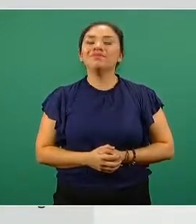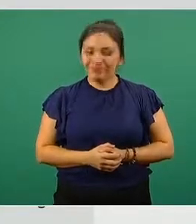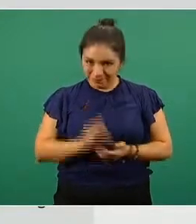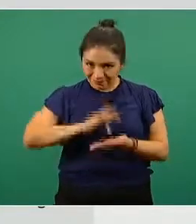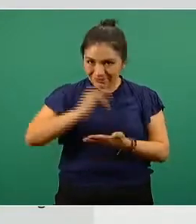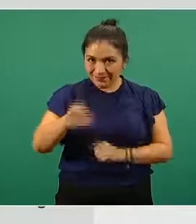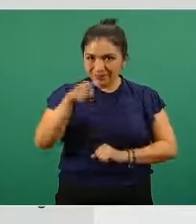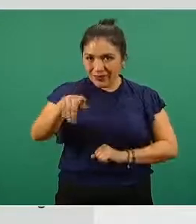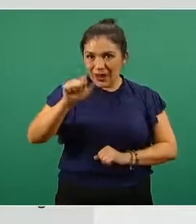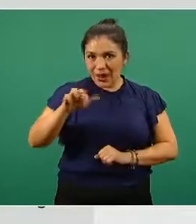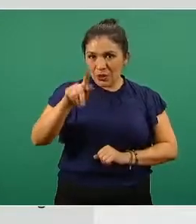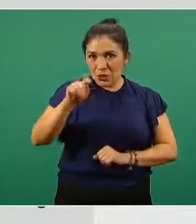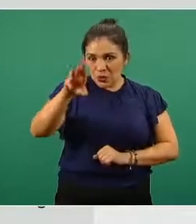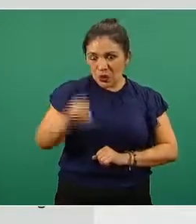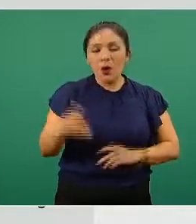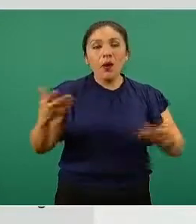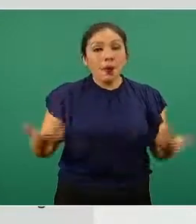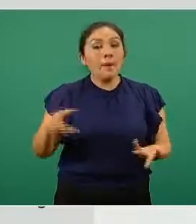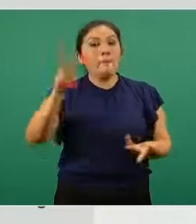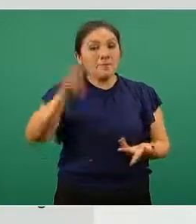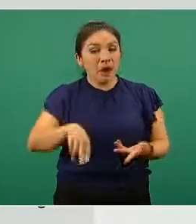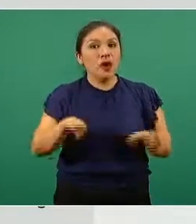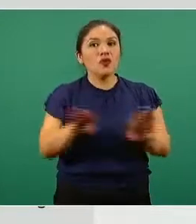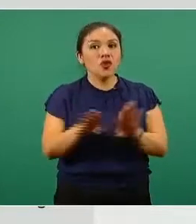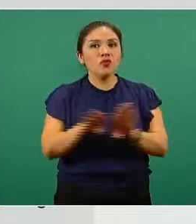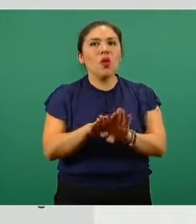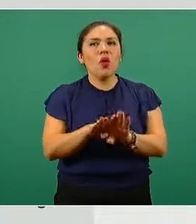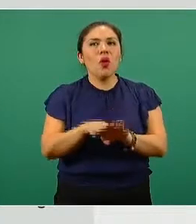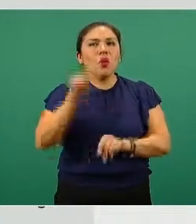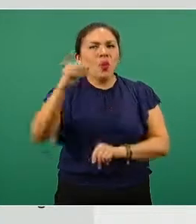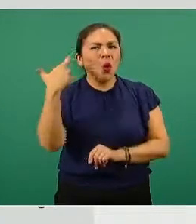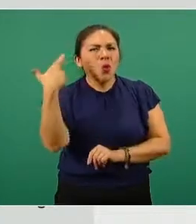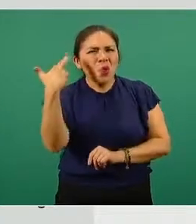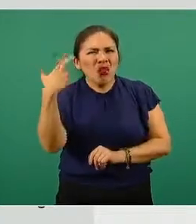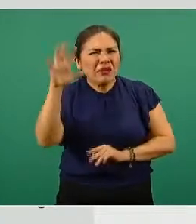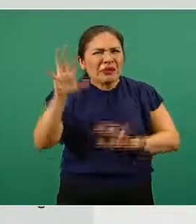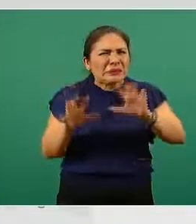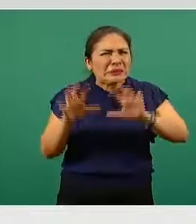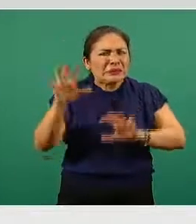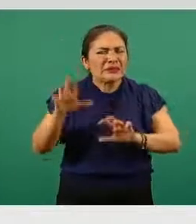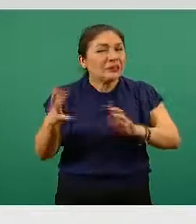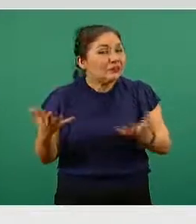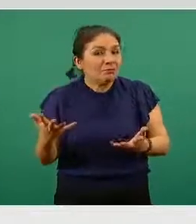Muchísimas gracias, Arturo. Había un poco de ruido